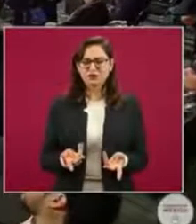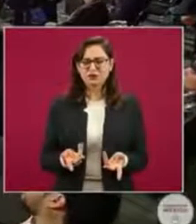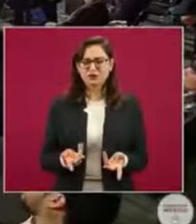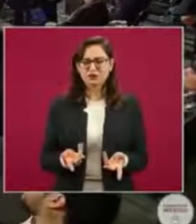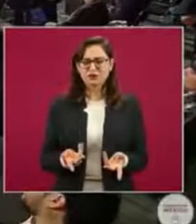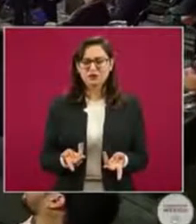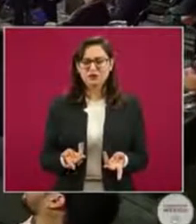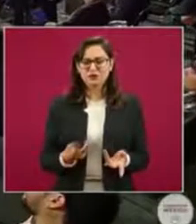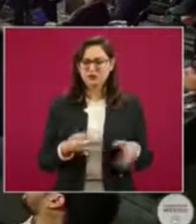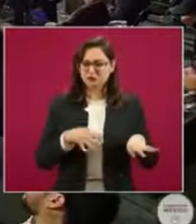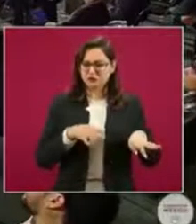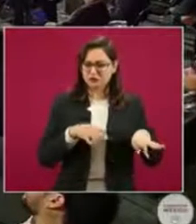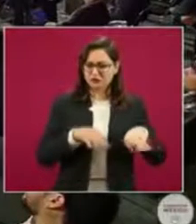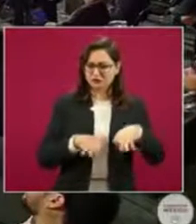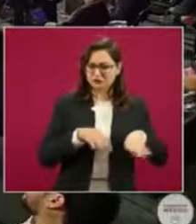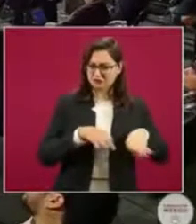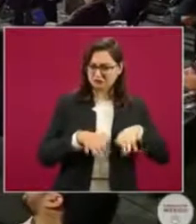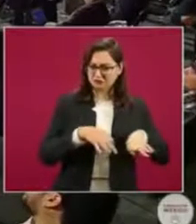empleos